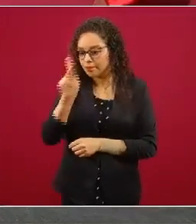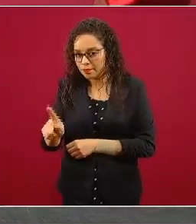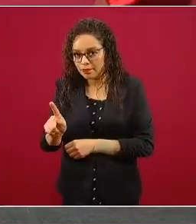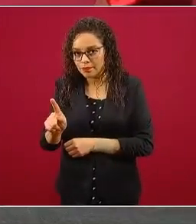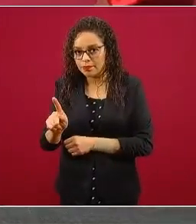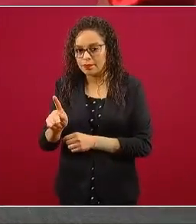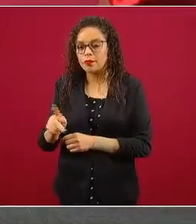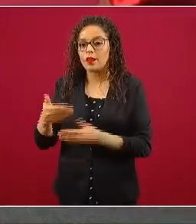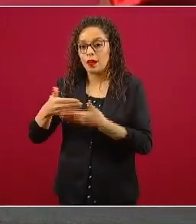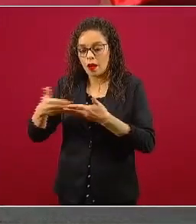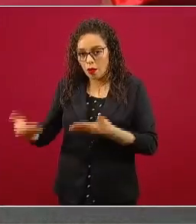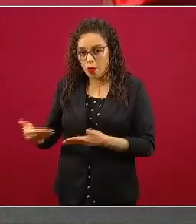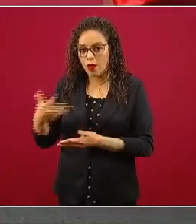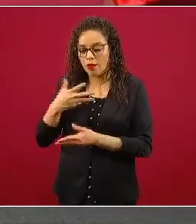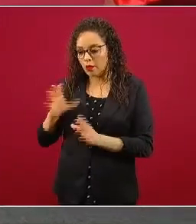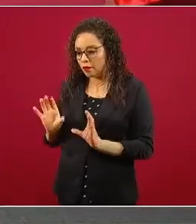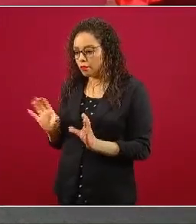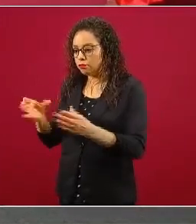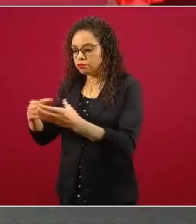grupo